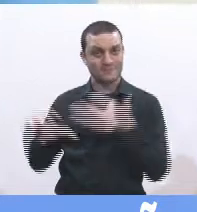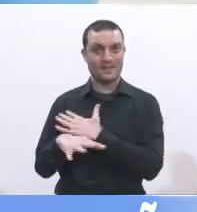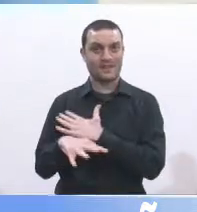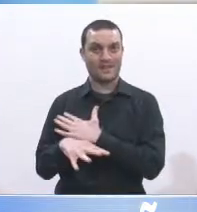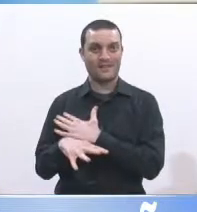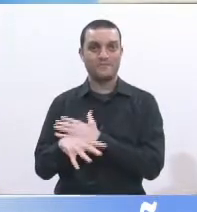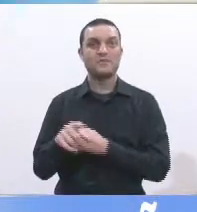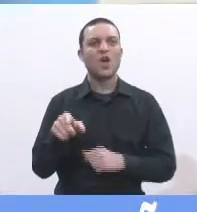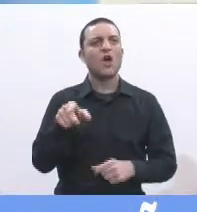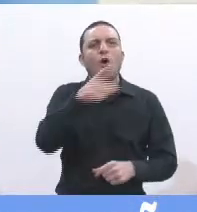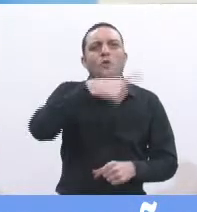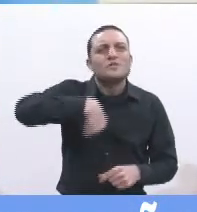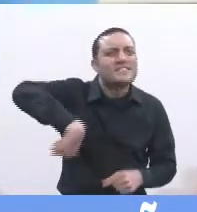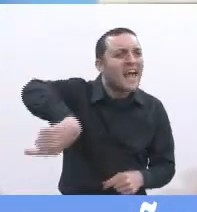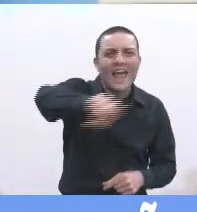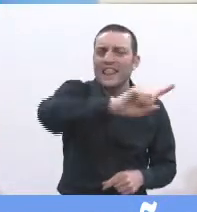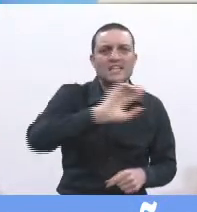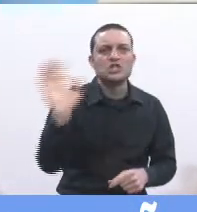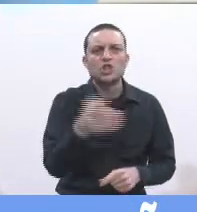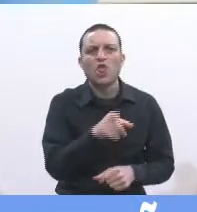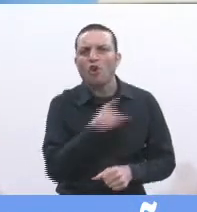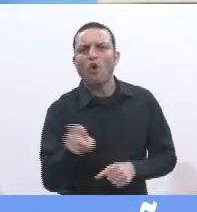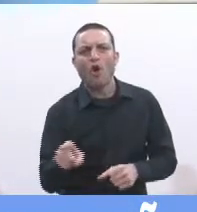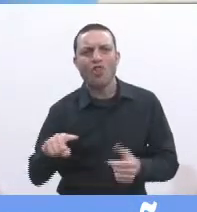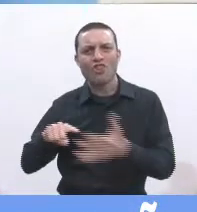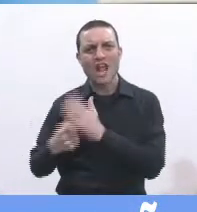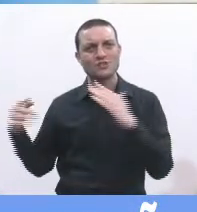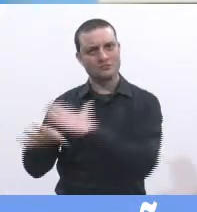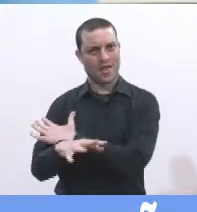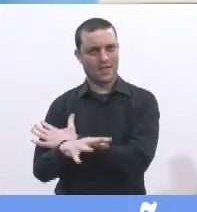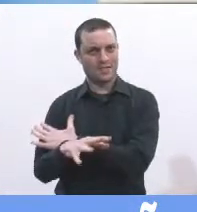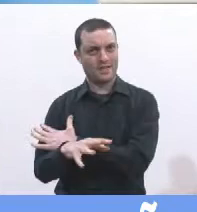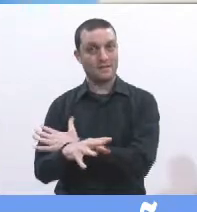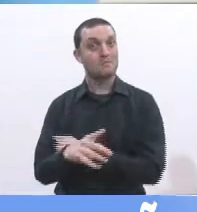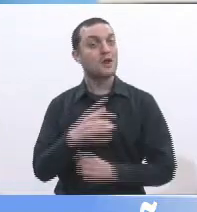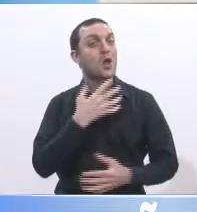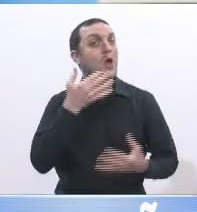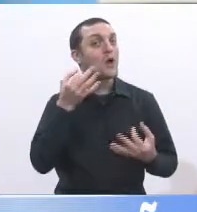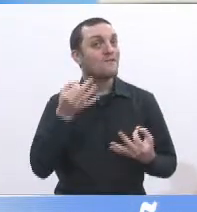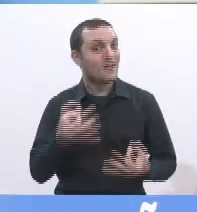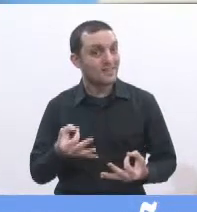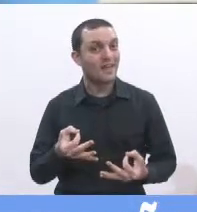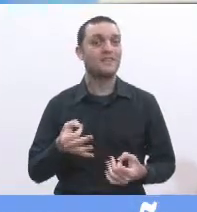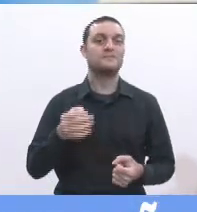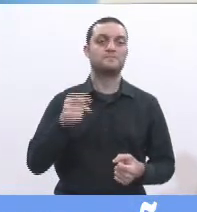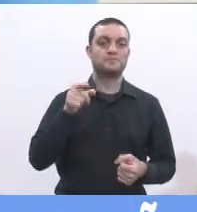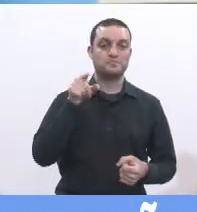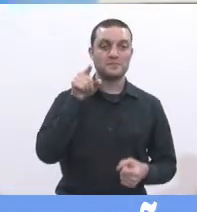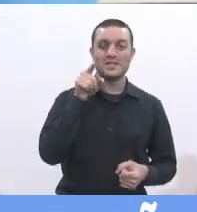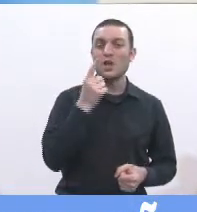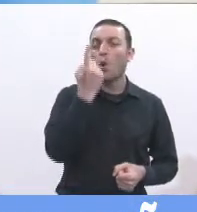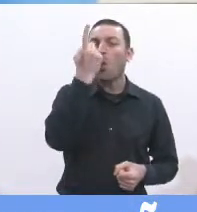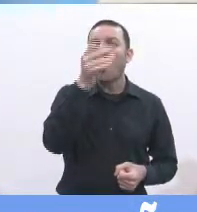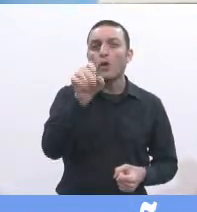recuerdo que pareciera ser que lo único que les parece malo de la ciudad de Buenos Aires es que les esquiva electoralmente. Esa es la